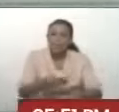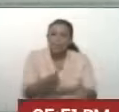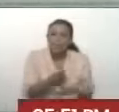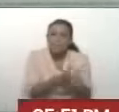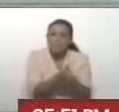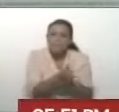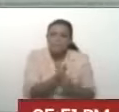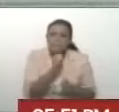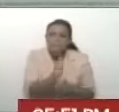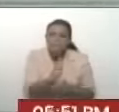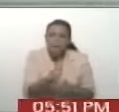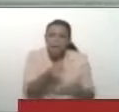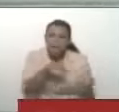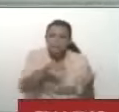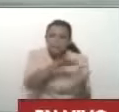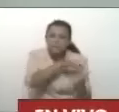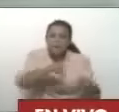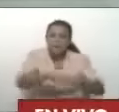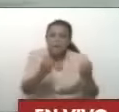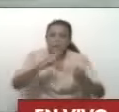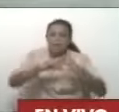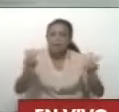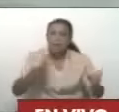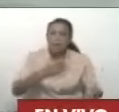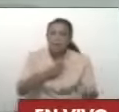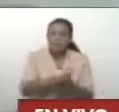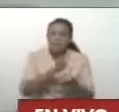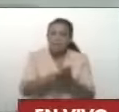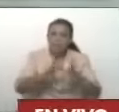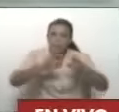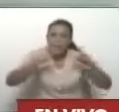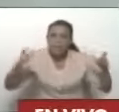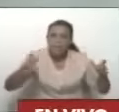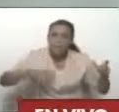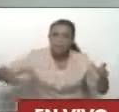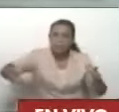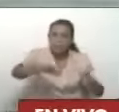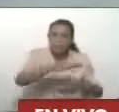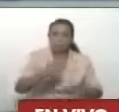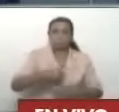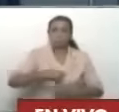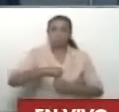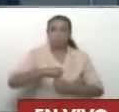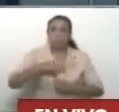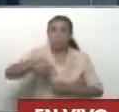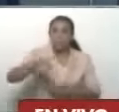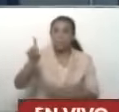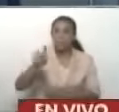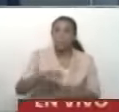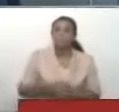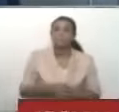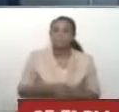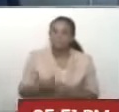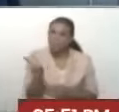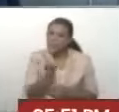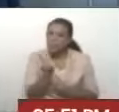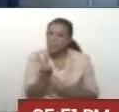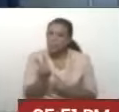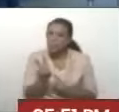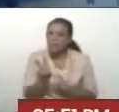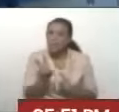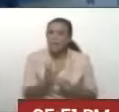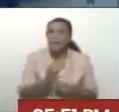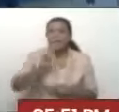con perturbar o generar situaciones de desestabilización en Venezuela. Revisamos el portal